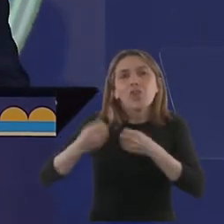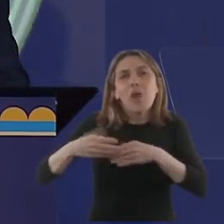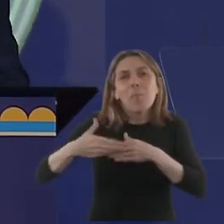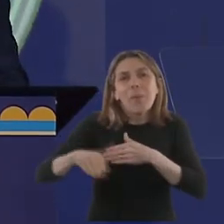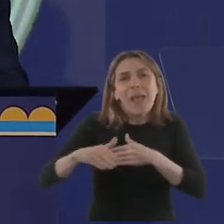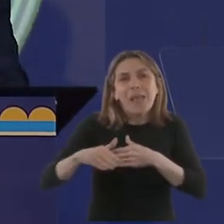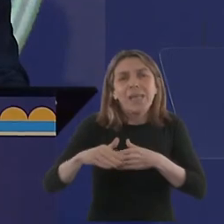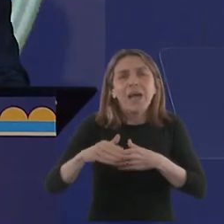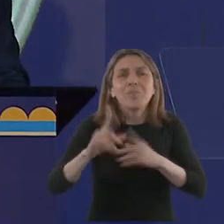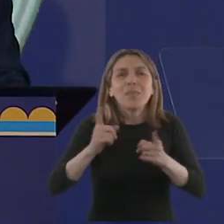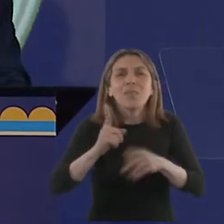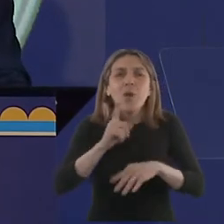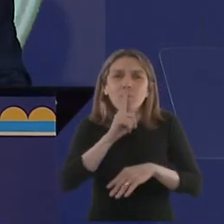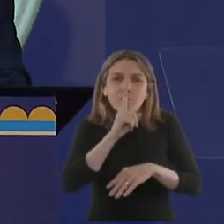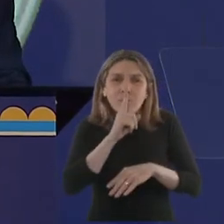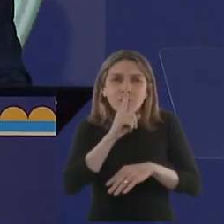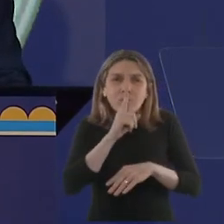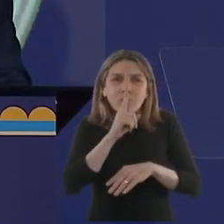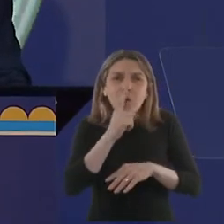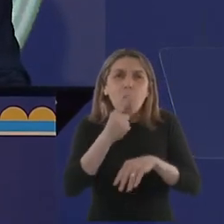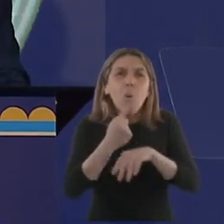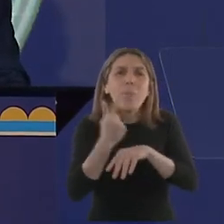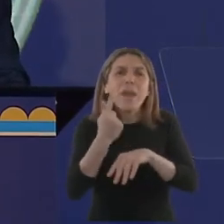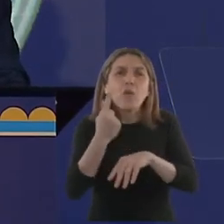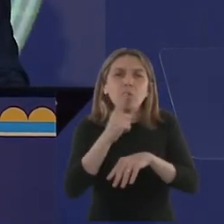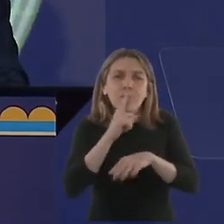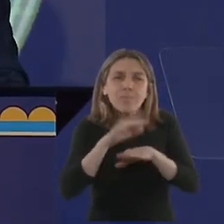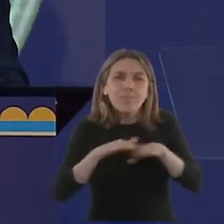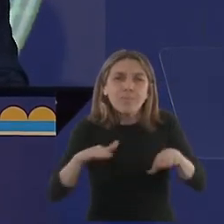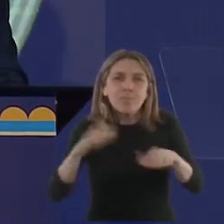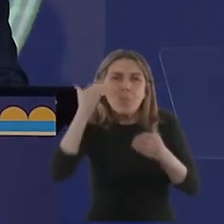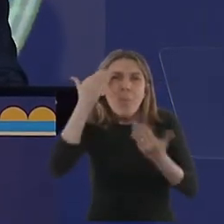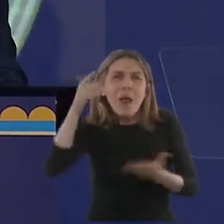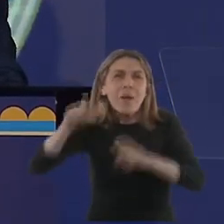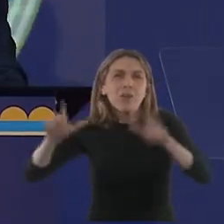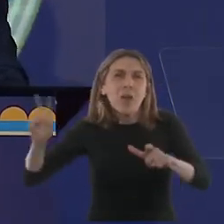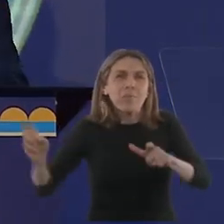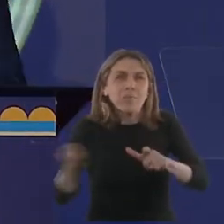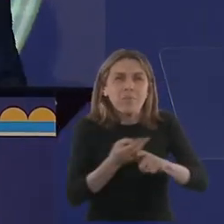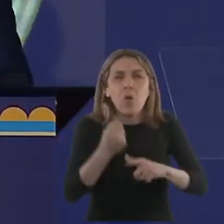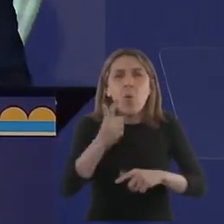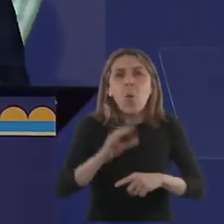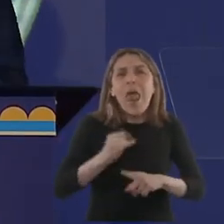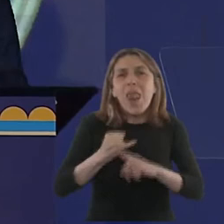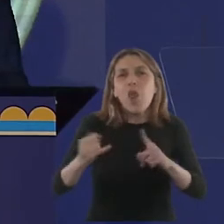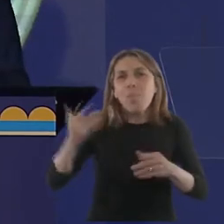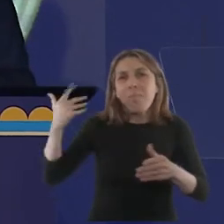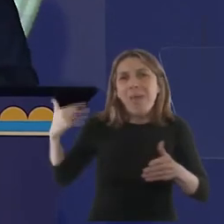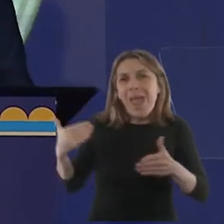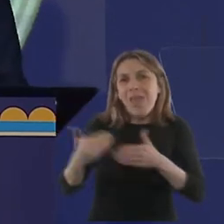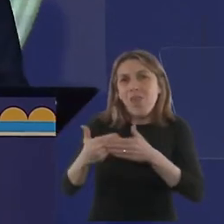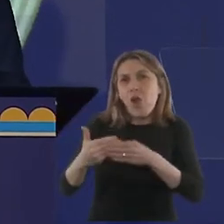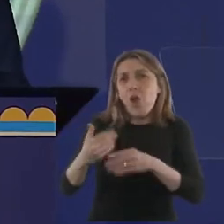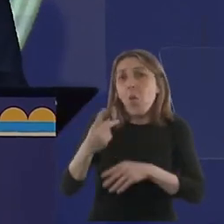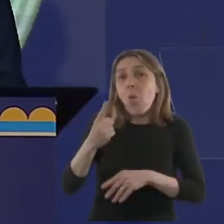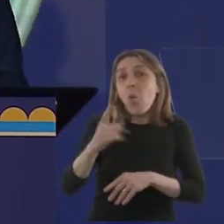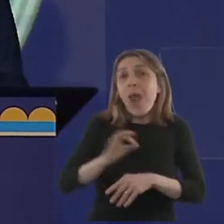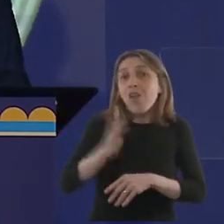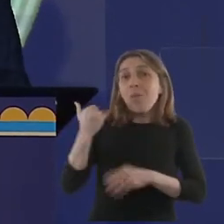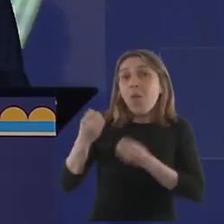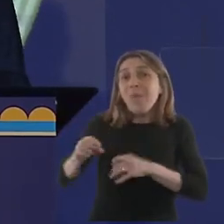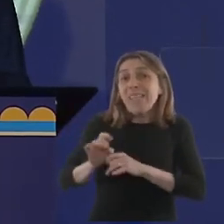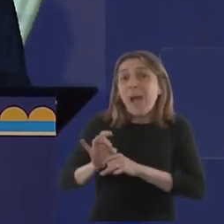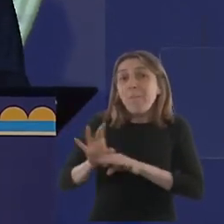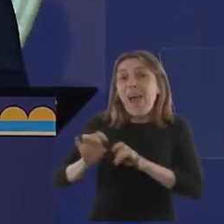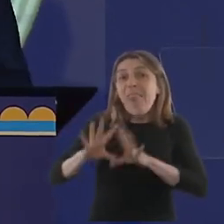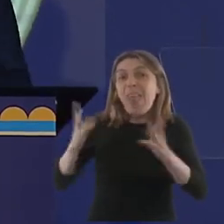el minuto de silencio en honor a las víctimas. Es un año y medio de pandemia. Los